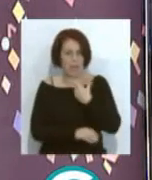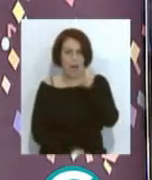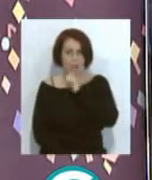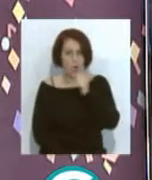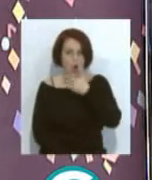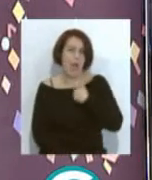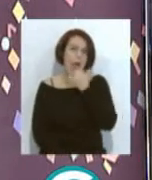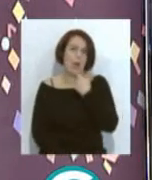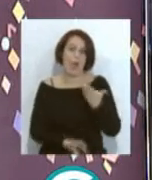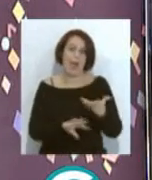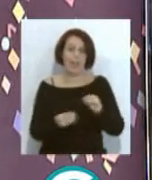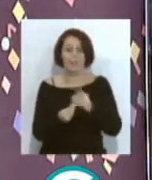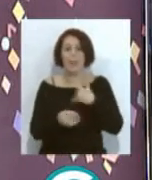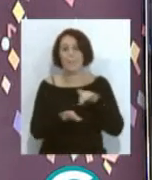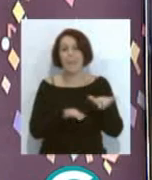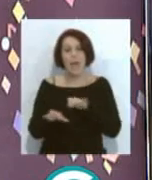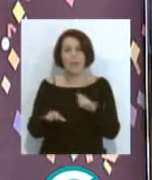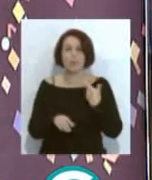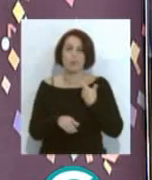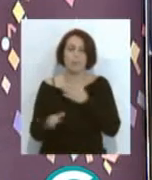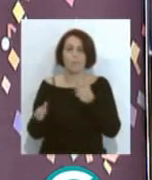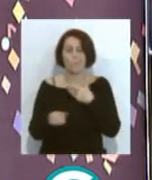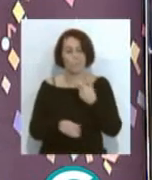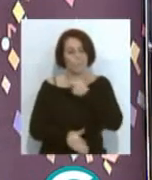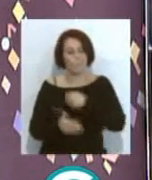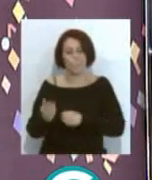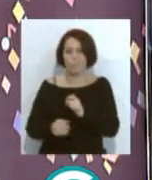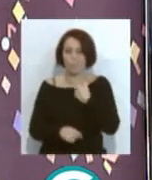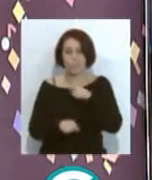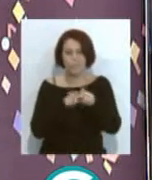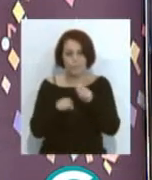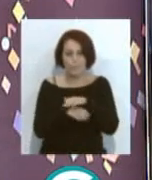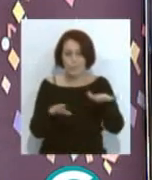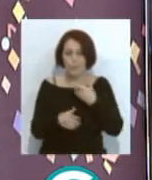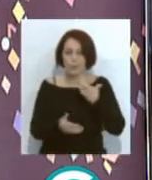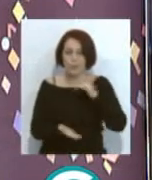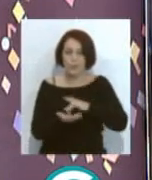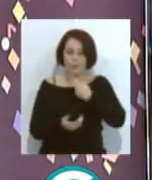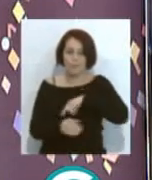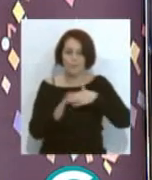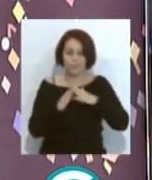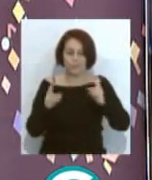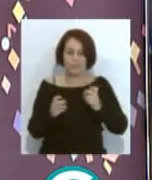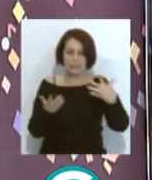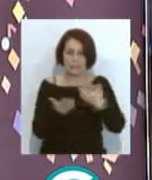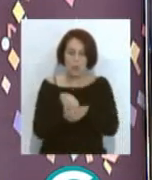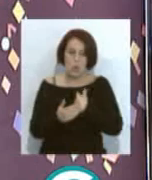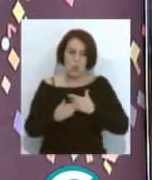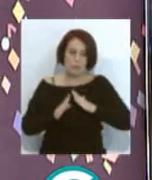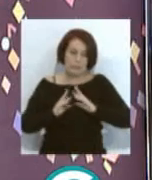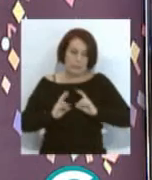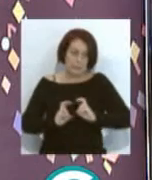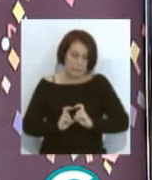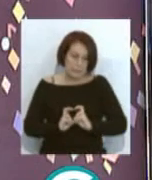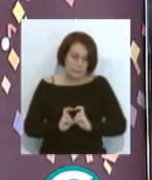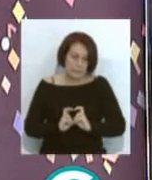carnaval versionada a piano, sobre todo durante los tiempos más duros de la pandemia, cuando estábamos confinados y todos todos estábamos en casa.